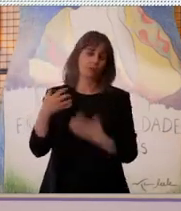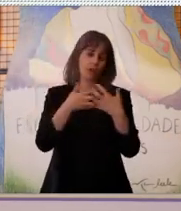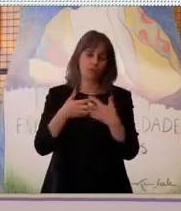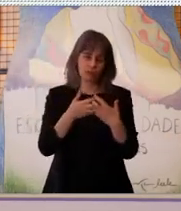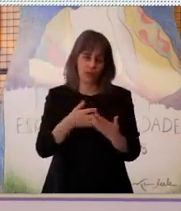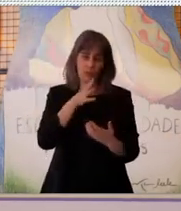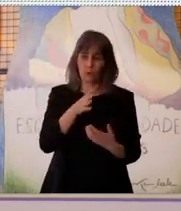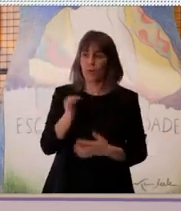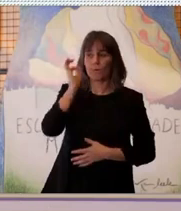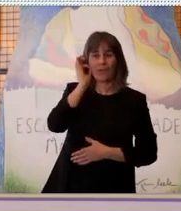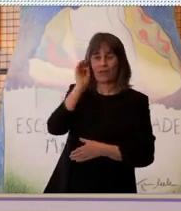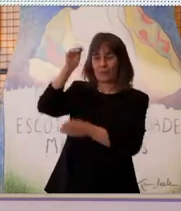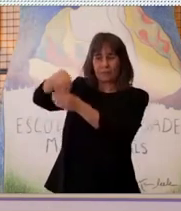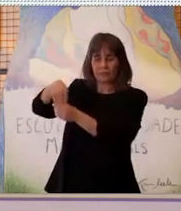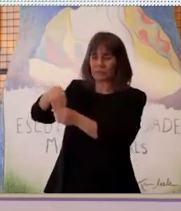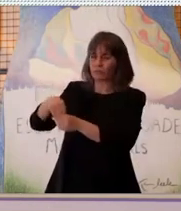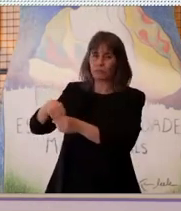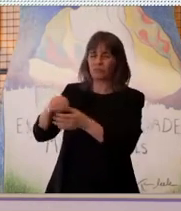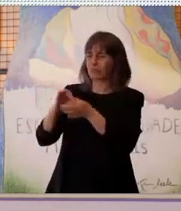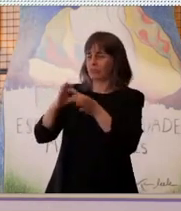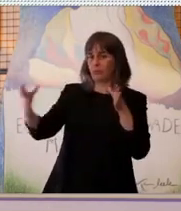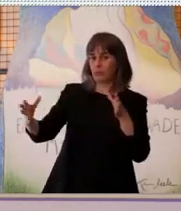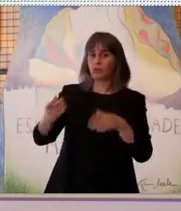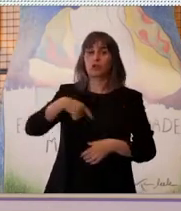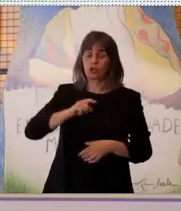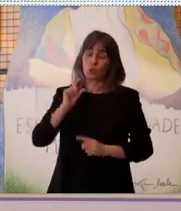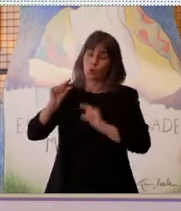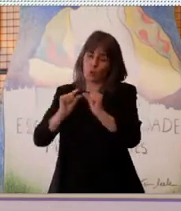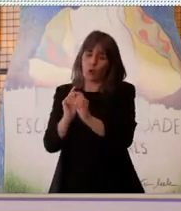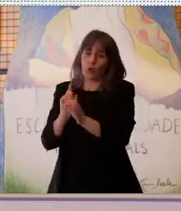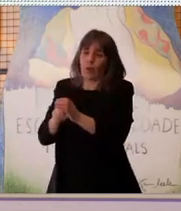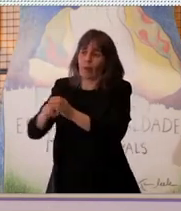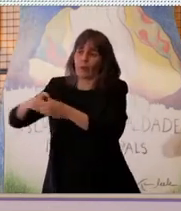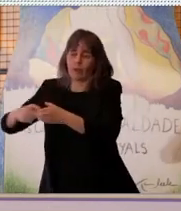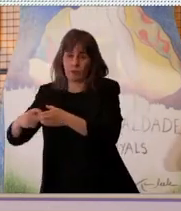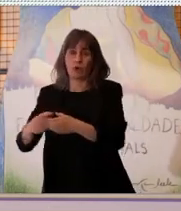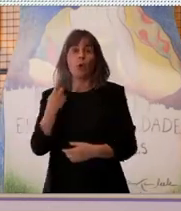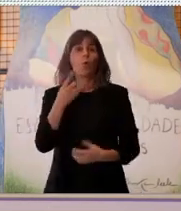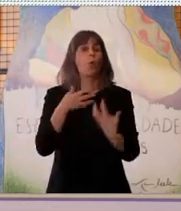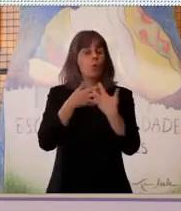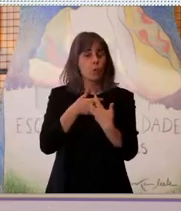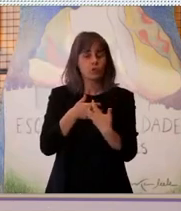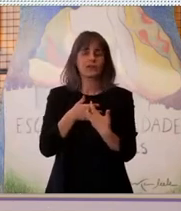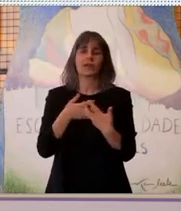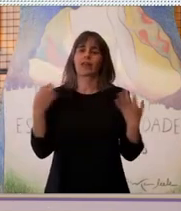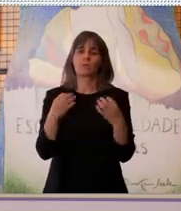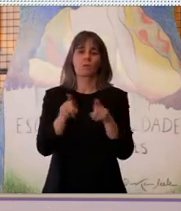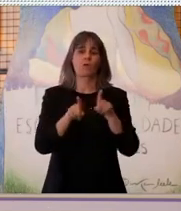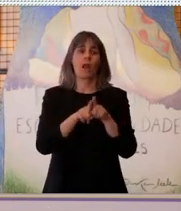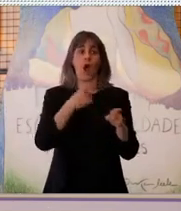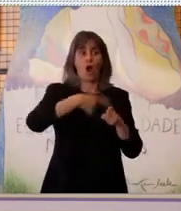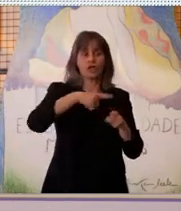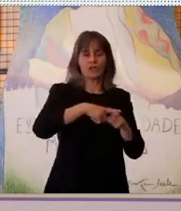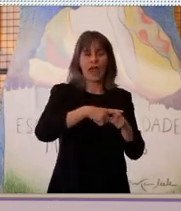nosotras nos incorporamos y evidentemente pues una de las luchas es tratar de que nuestras virtudes que